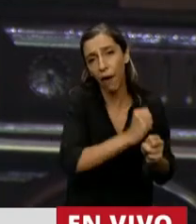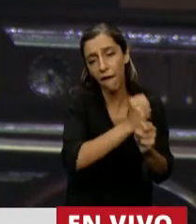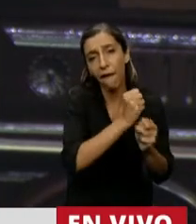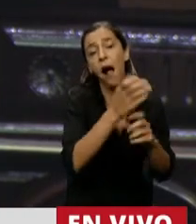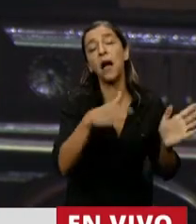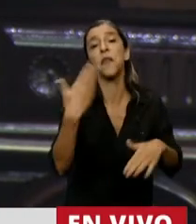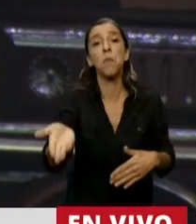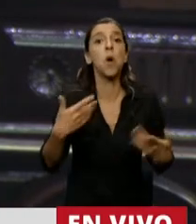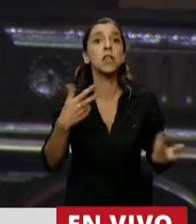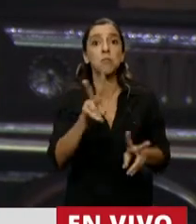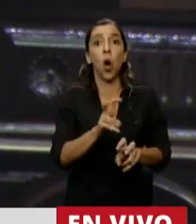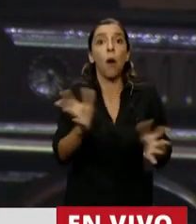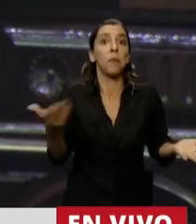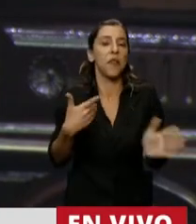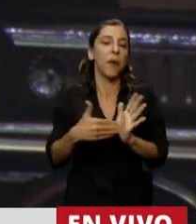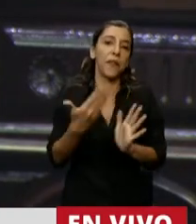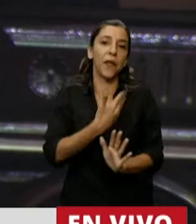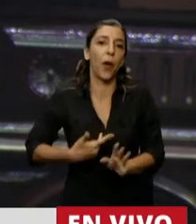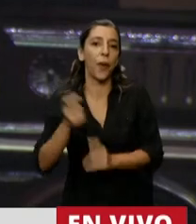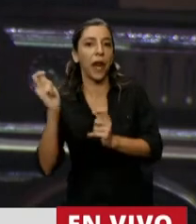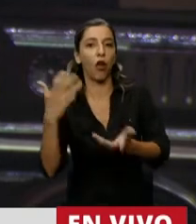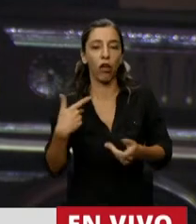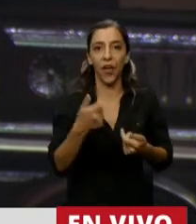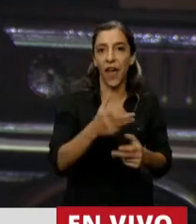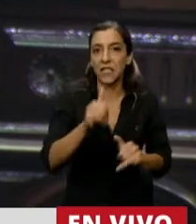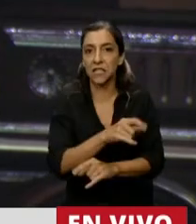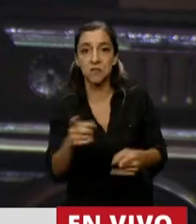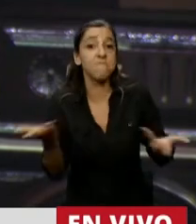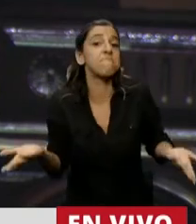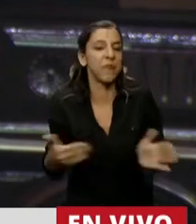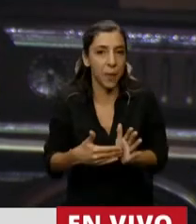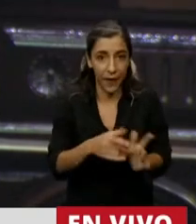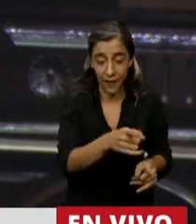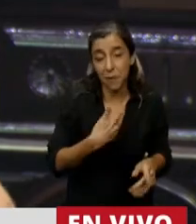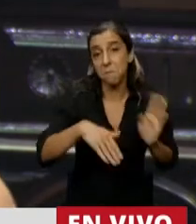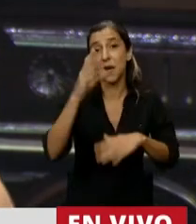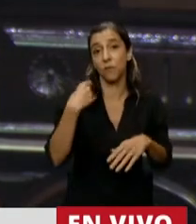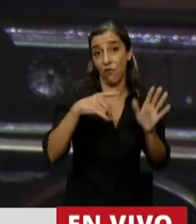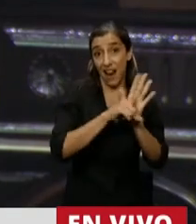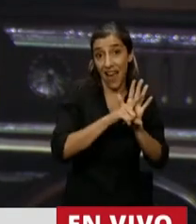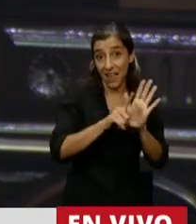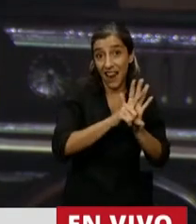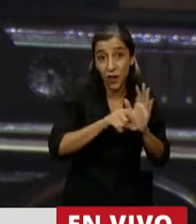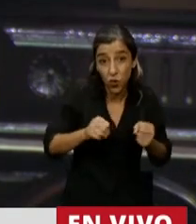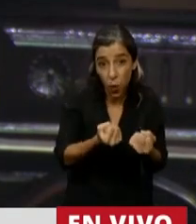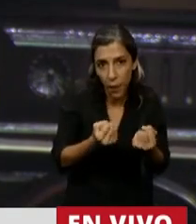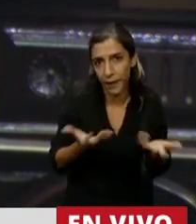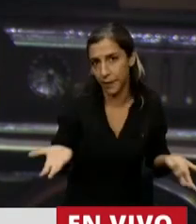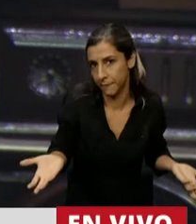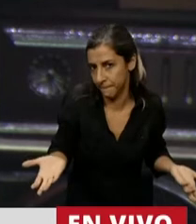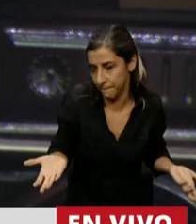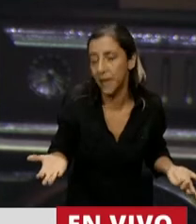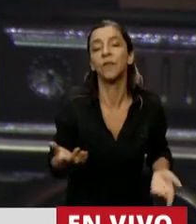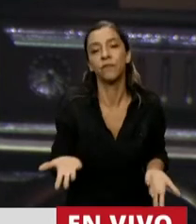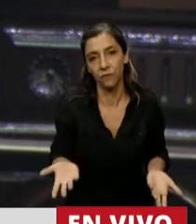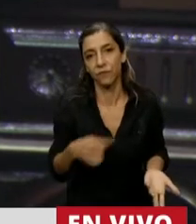que te gobierna. A mí me parece una ofensa, mucho más teniendo una ley que fue suspendida. Entonces, digamos las cosas por